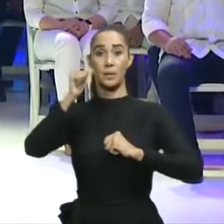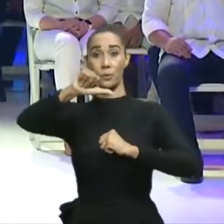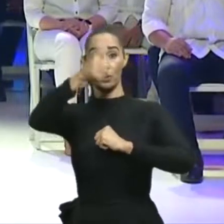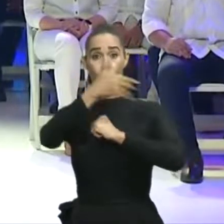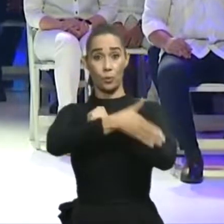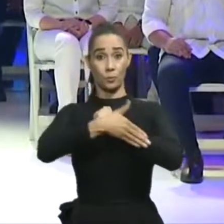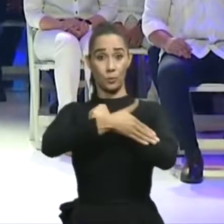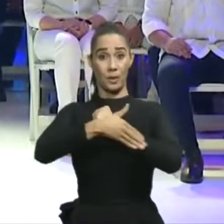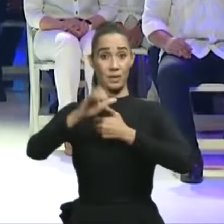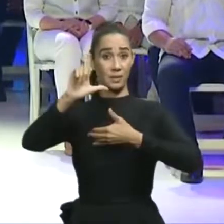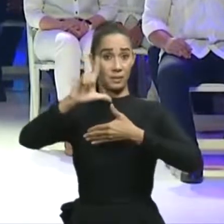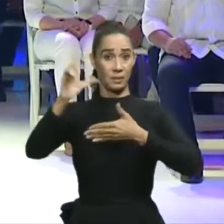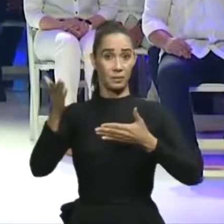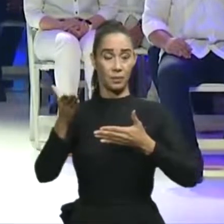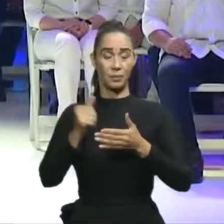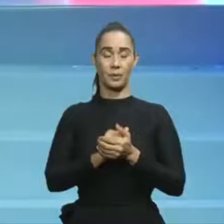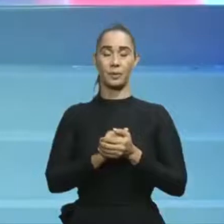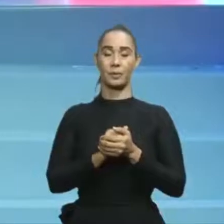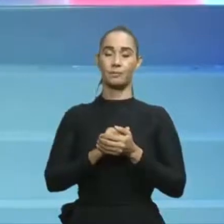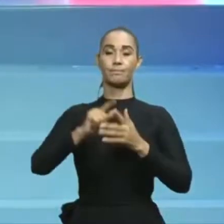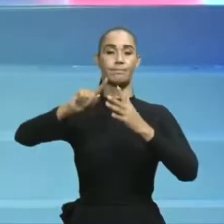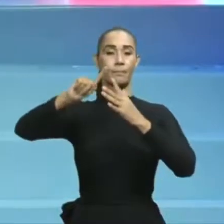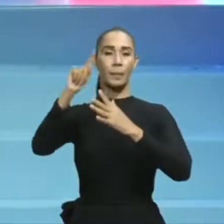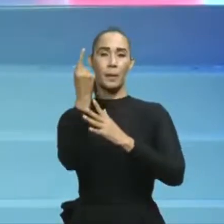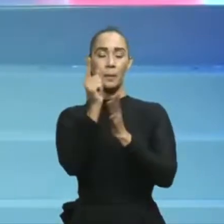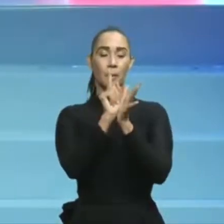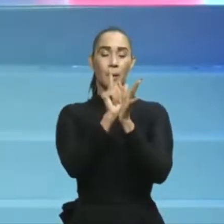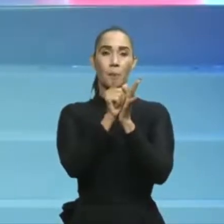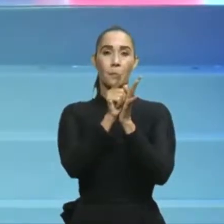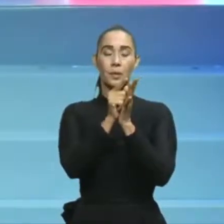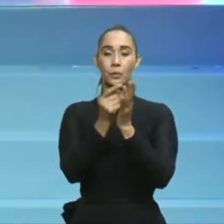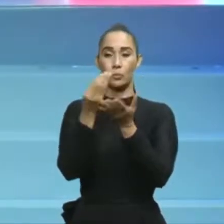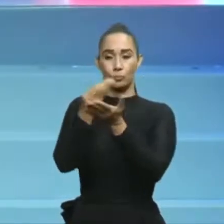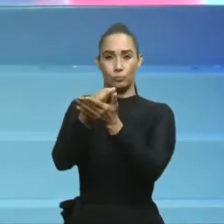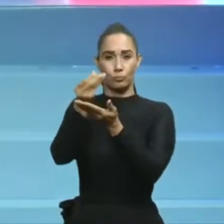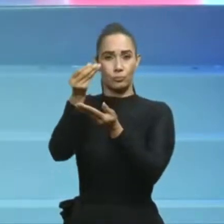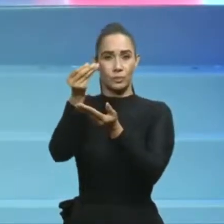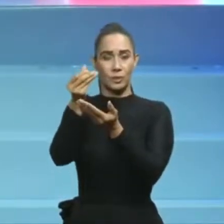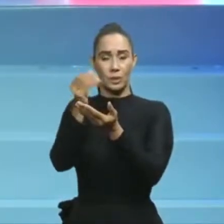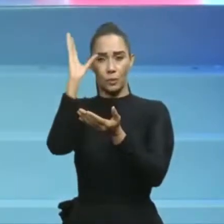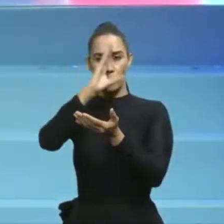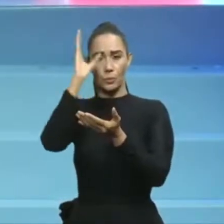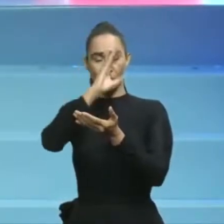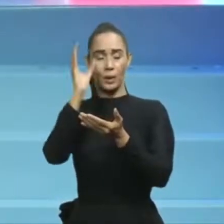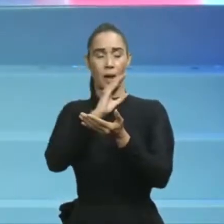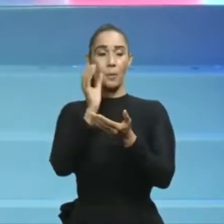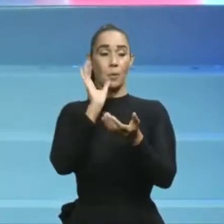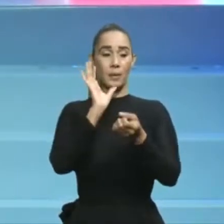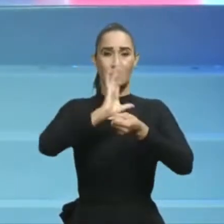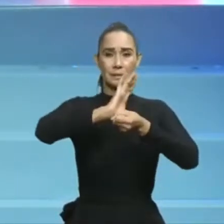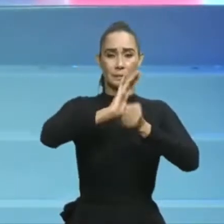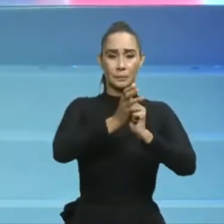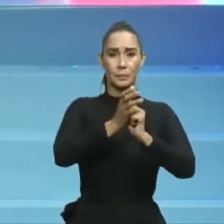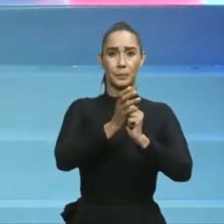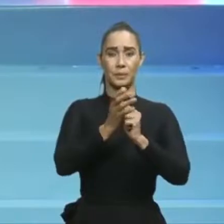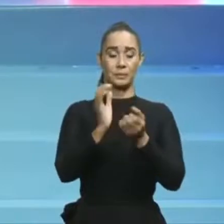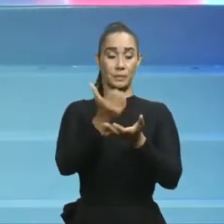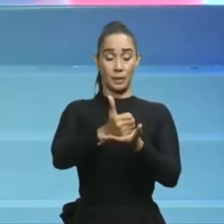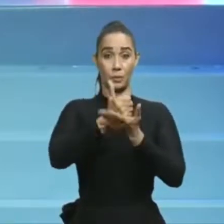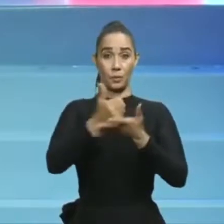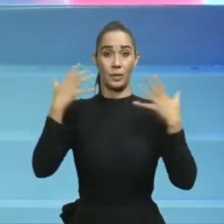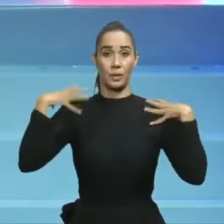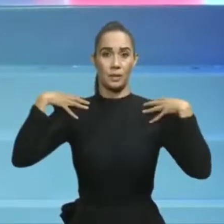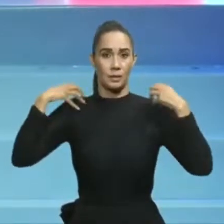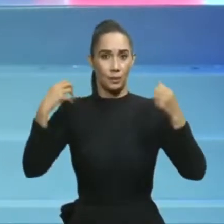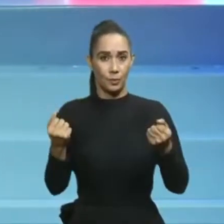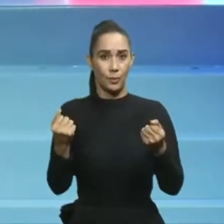ejecutar invertimos desde el primer minuto todo el dinero necesario para atender las necesidades de la salud y también para